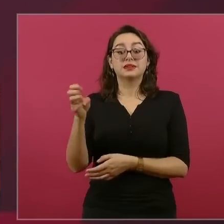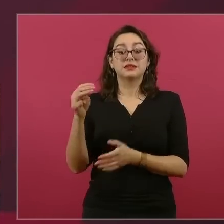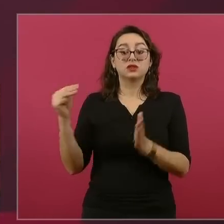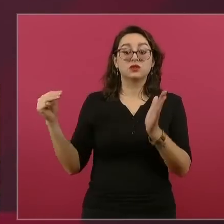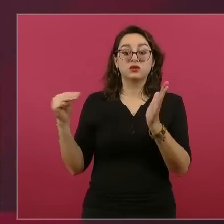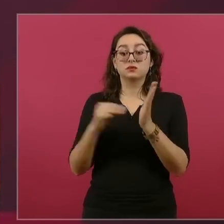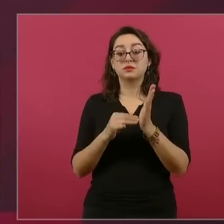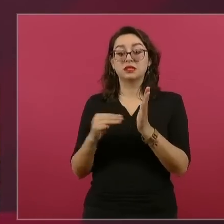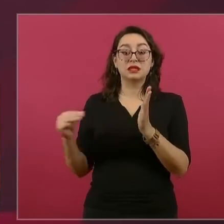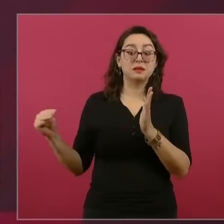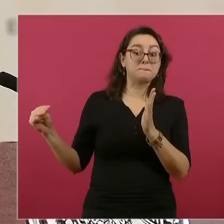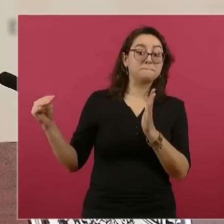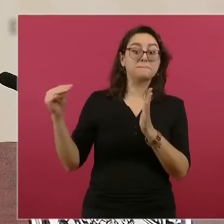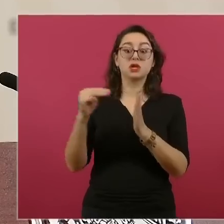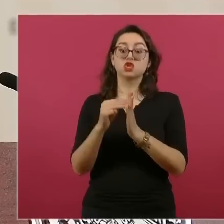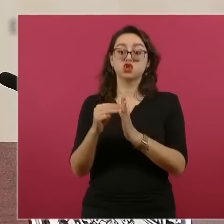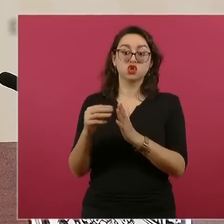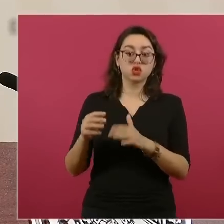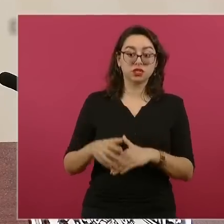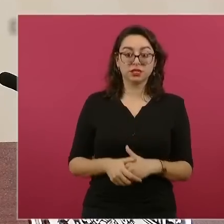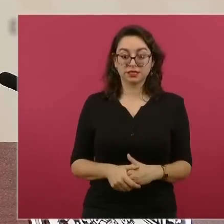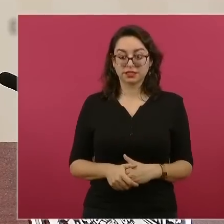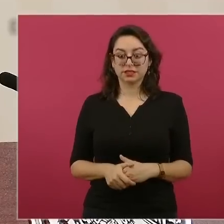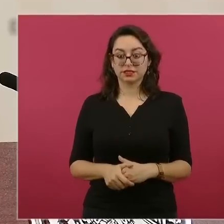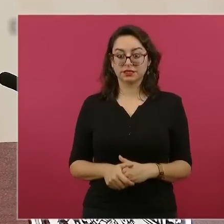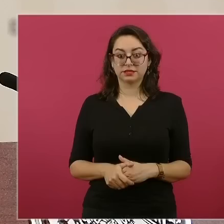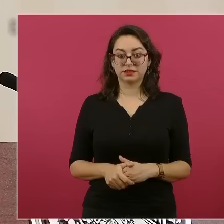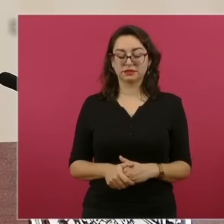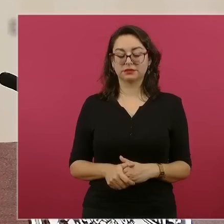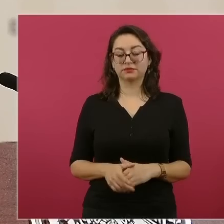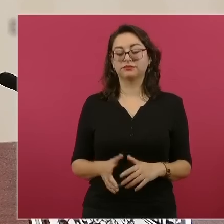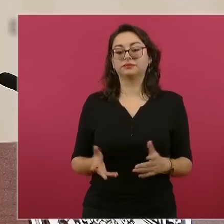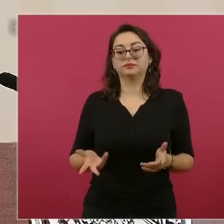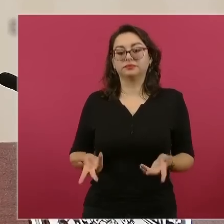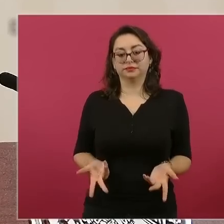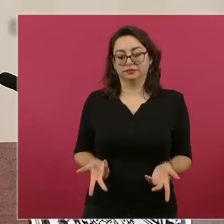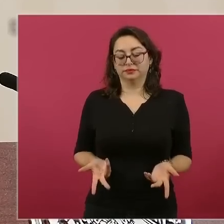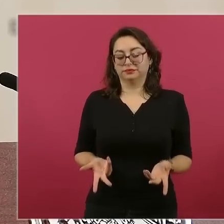Les pagamos, porque se apresuraron cuando gané,